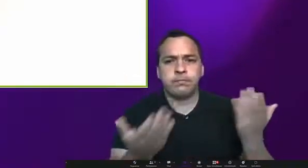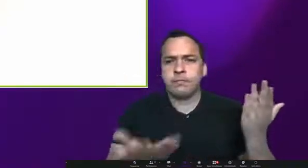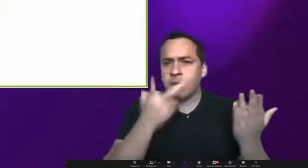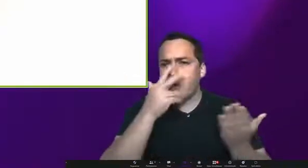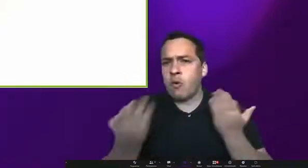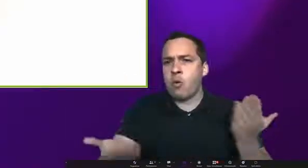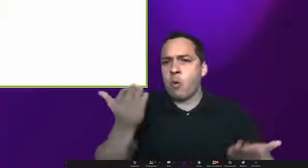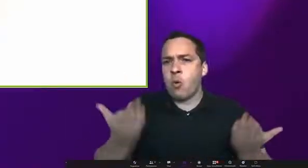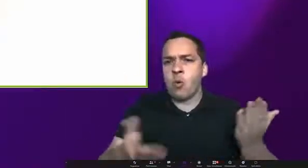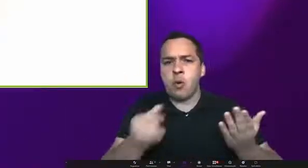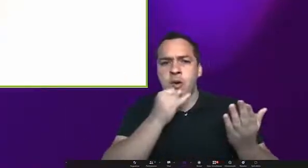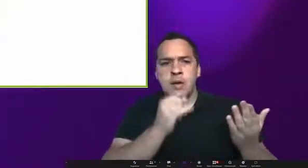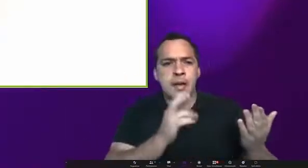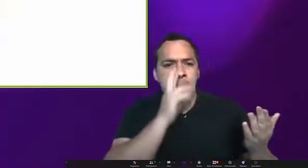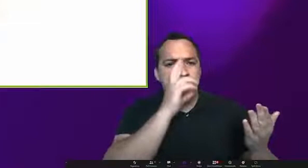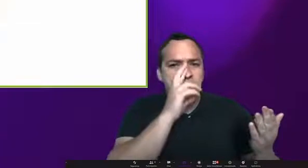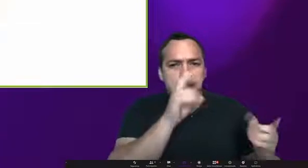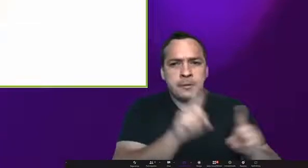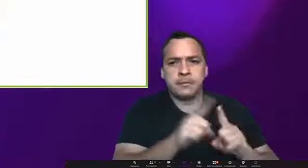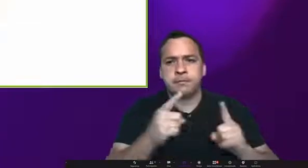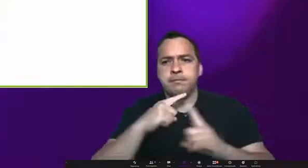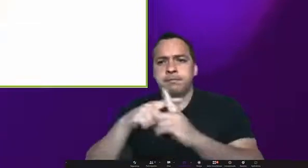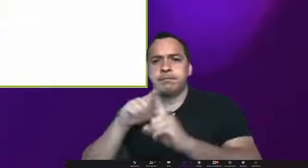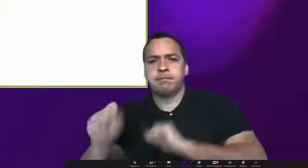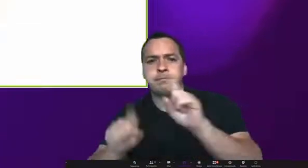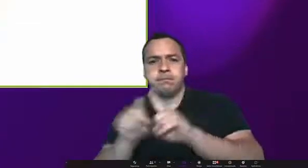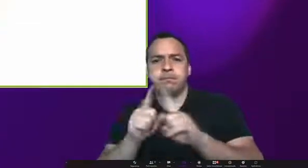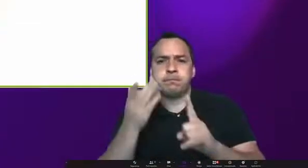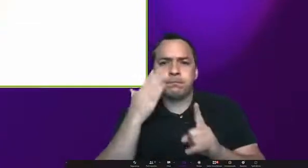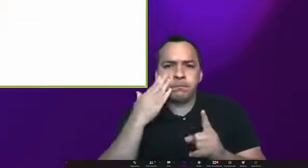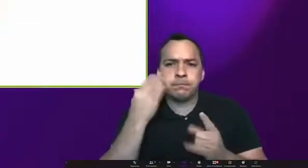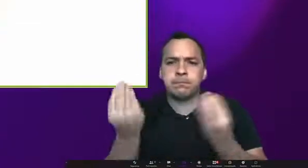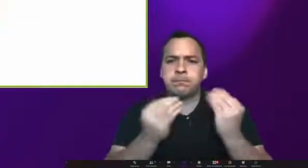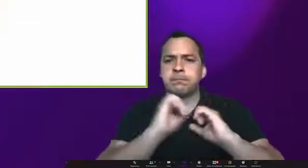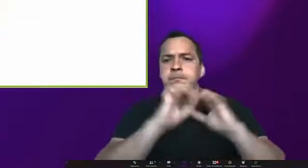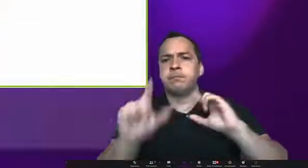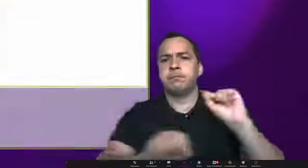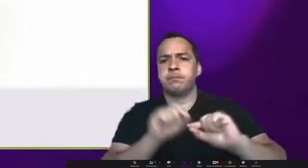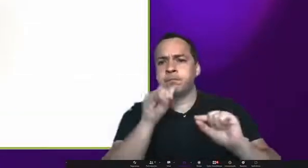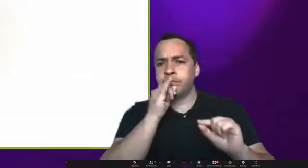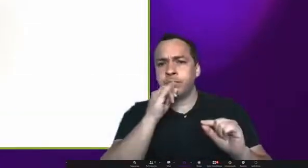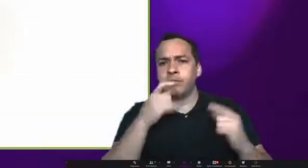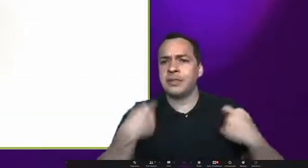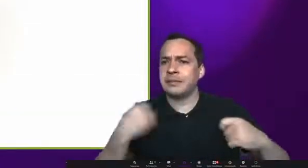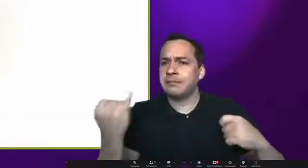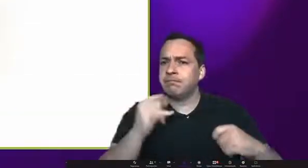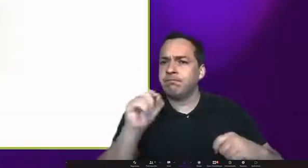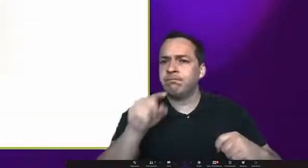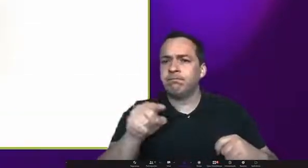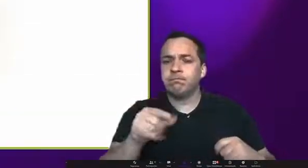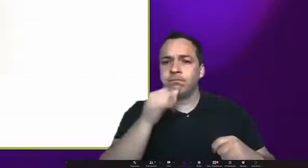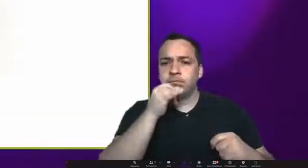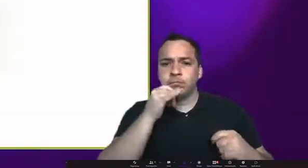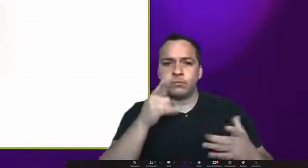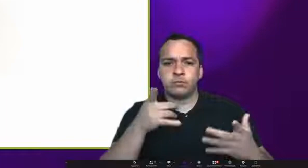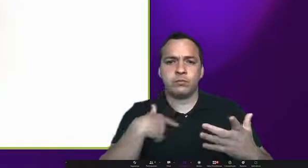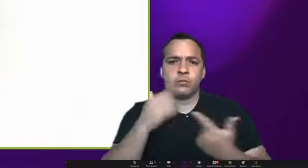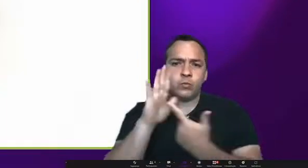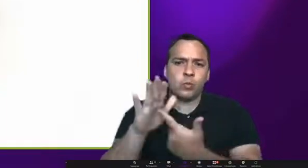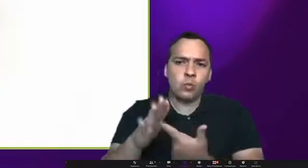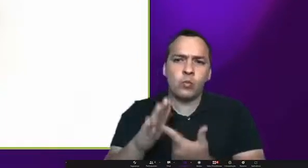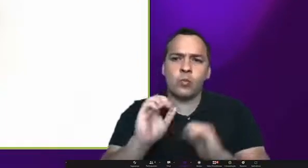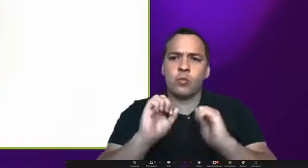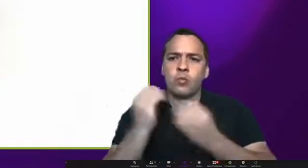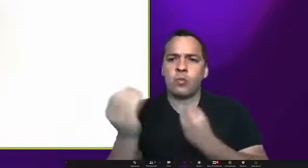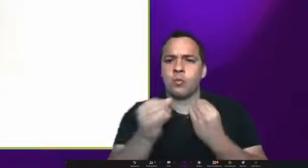midiendo riesgos y beneficios, teniendo siempre en cuenta que tenemos que, digamos, demostrar